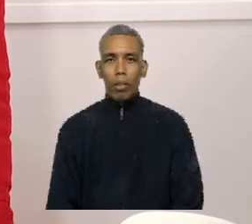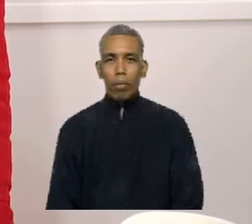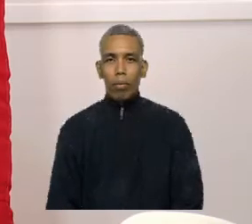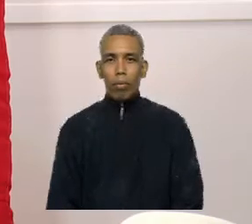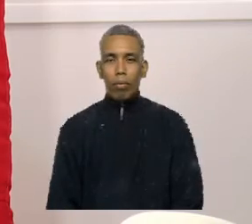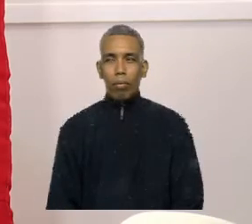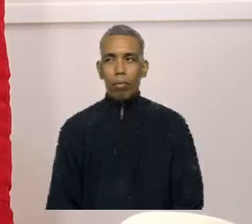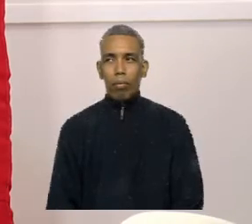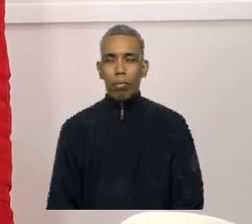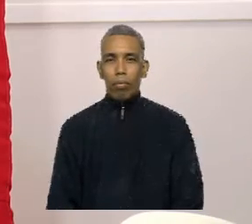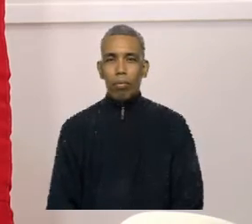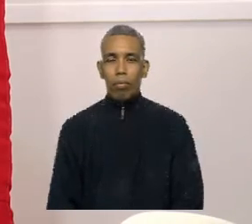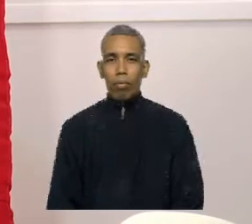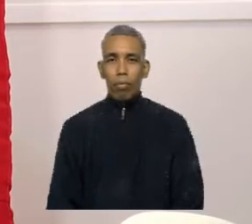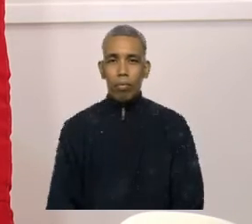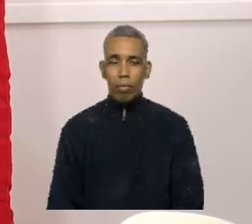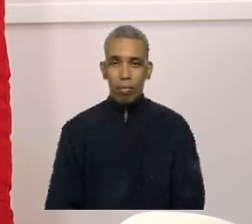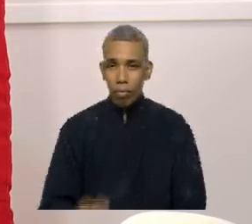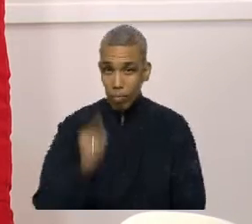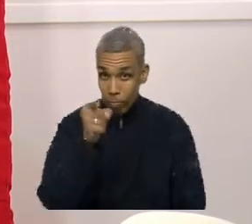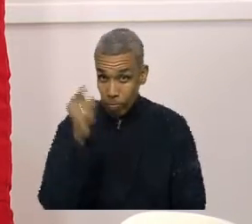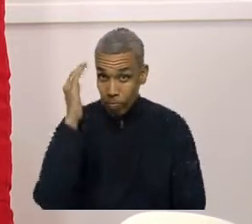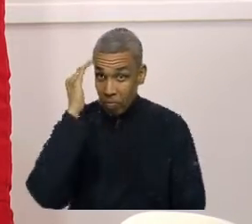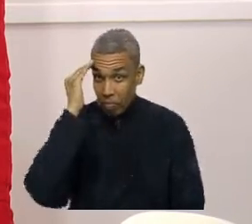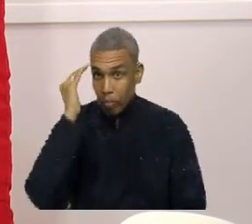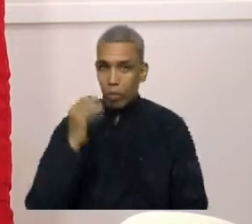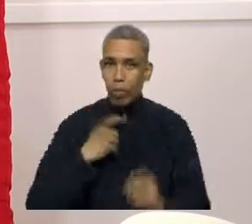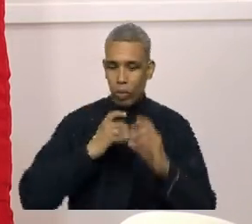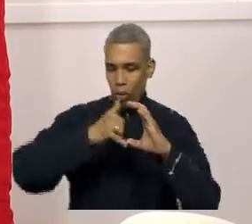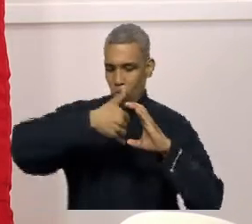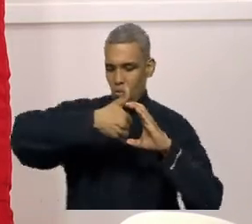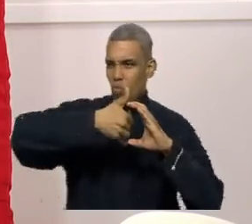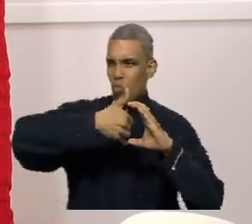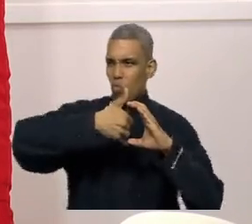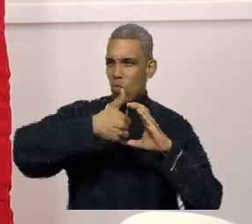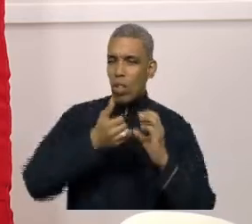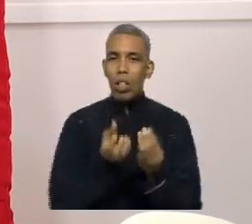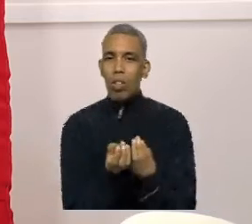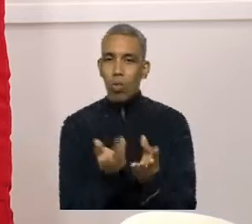Bueno, y les recuerdo, nosotros tenemos habilitado el WhatsApp